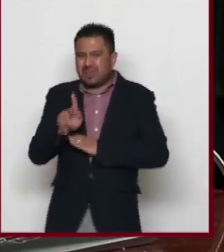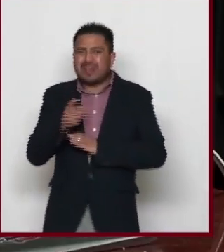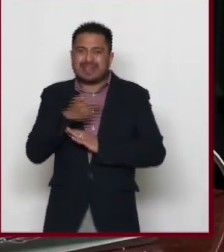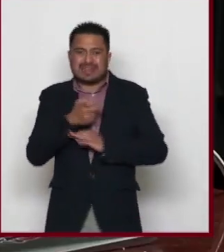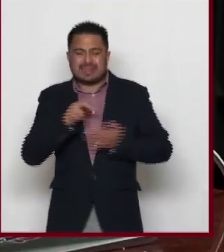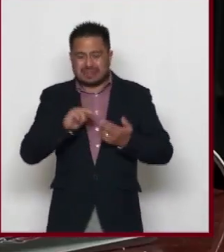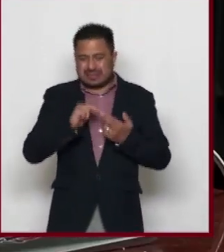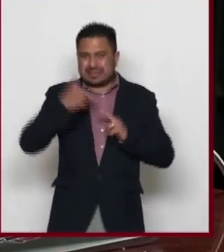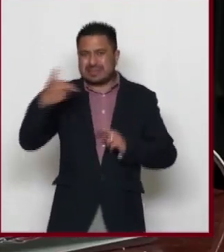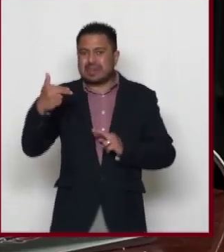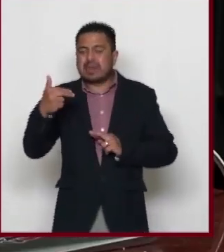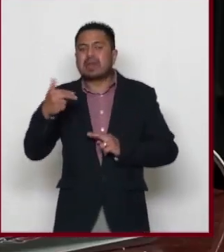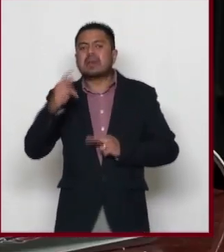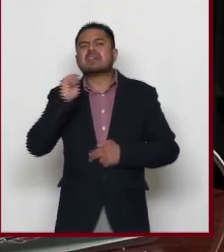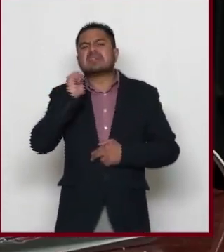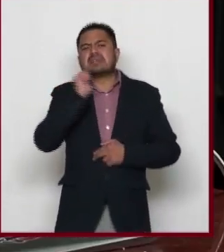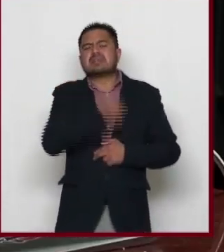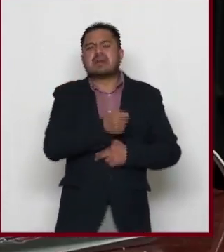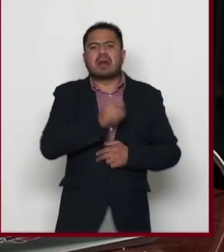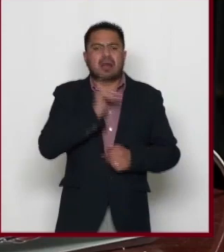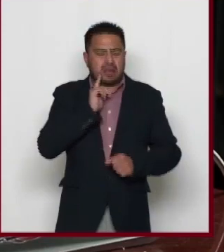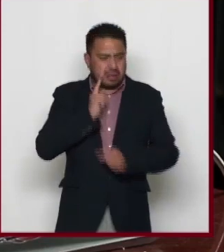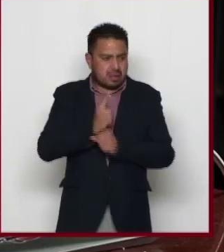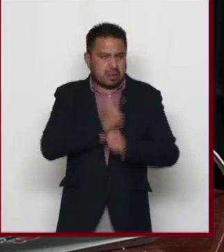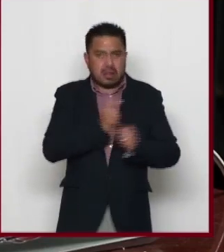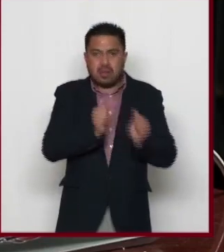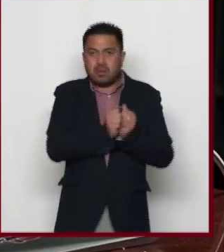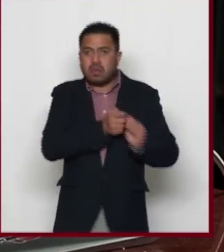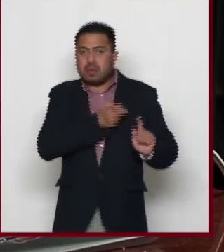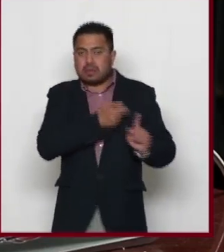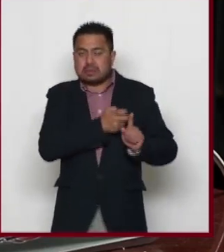Hooke, el de los resortitos, Hooke